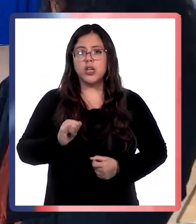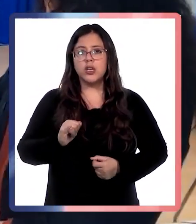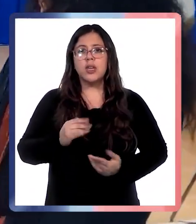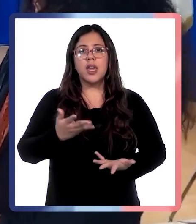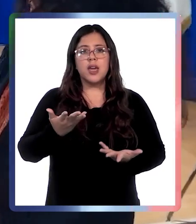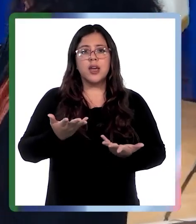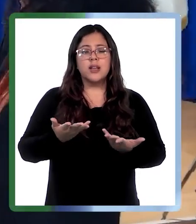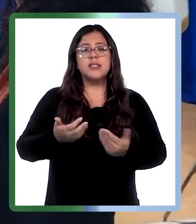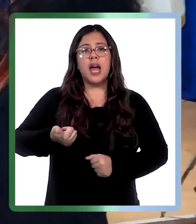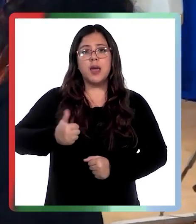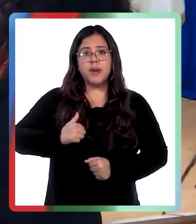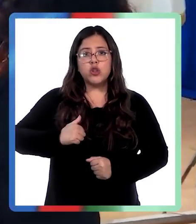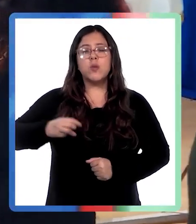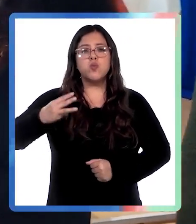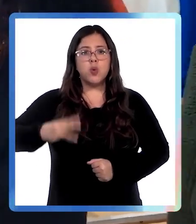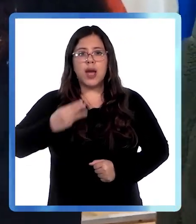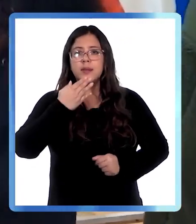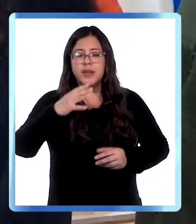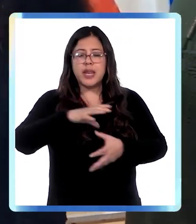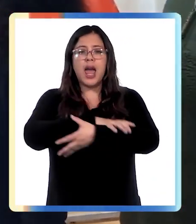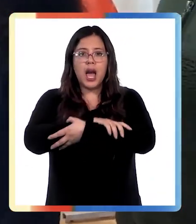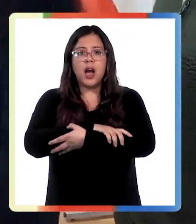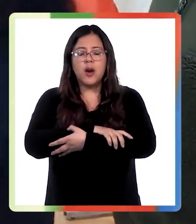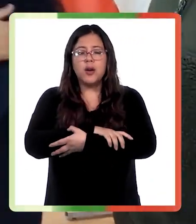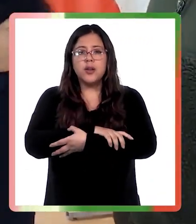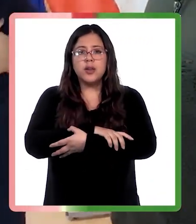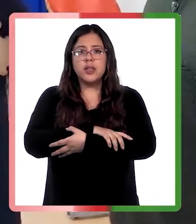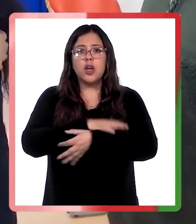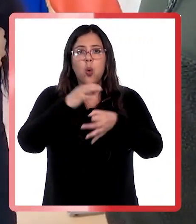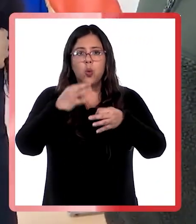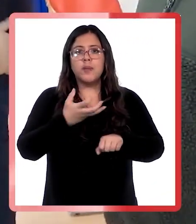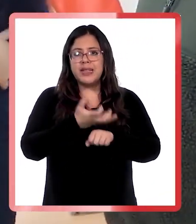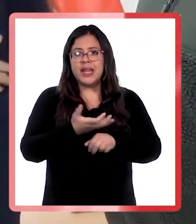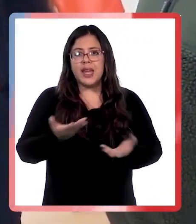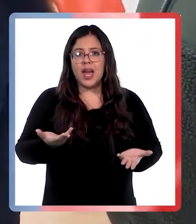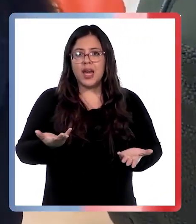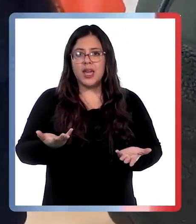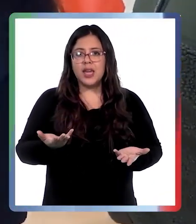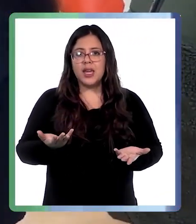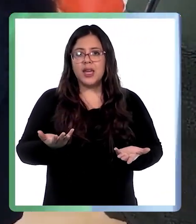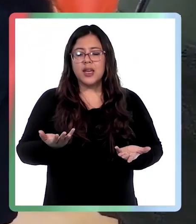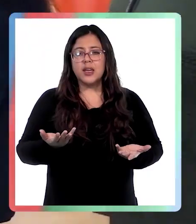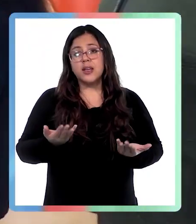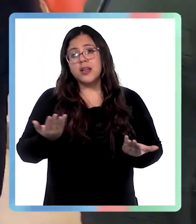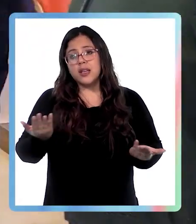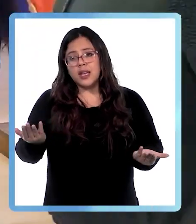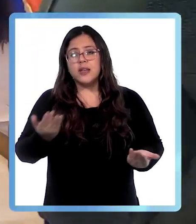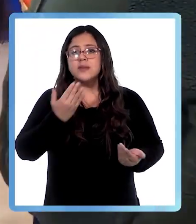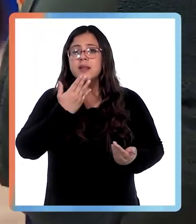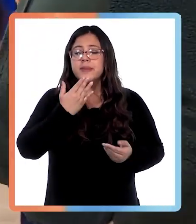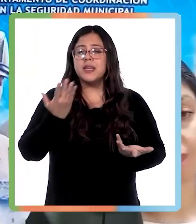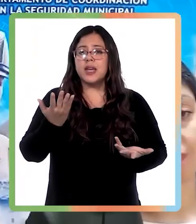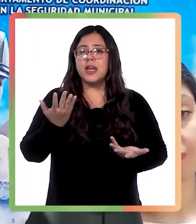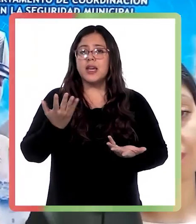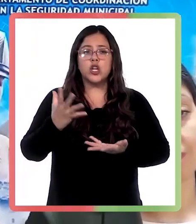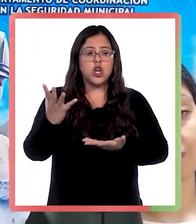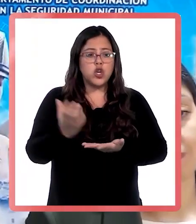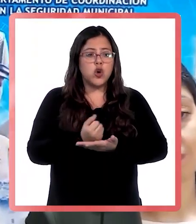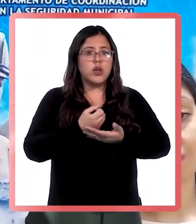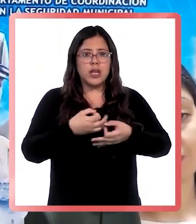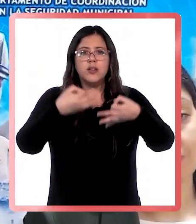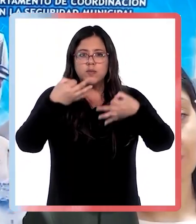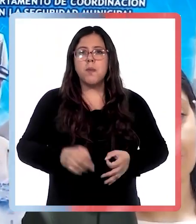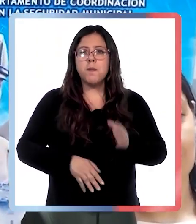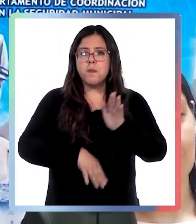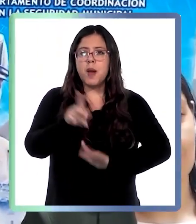a nuestros inspectores municipales y a este convenio estas paras mixtas que están saliendo en el día a día y que logran entregar